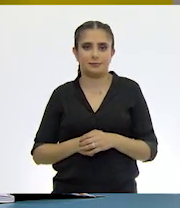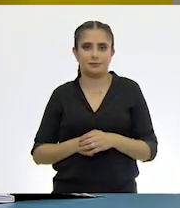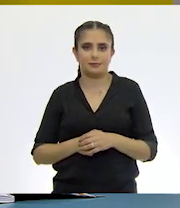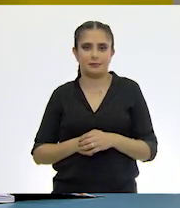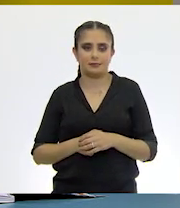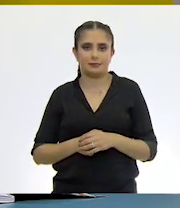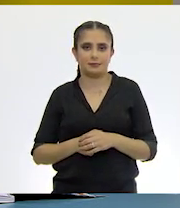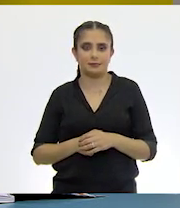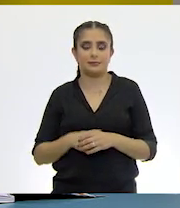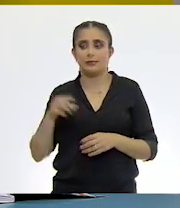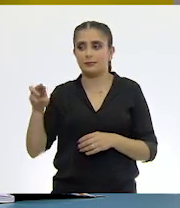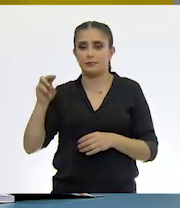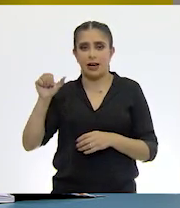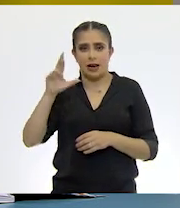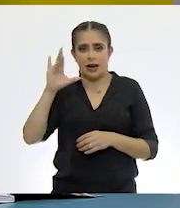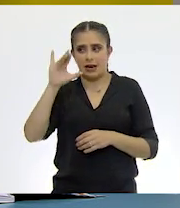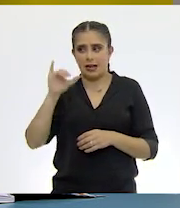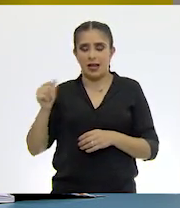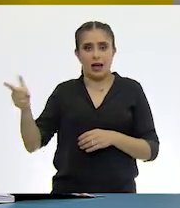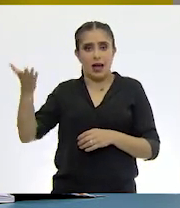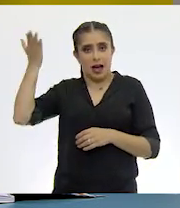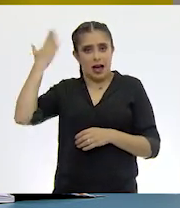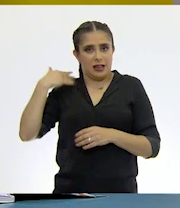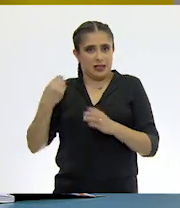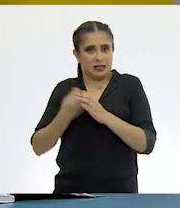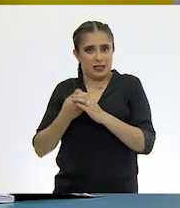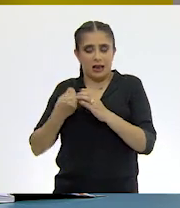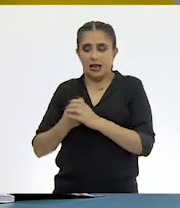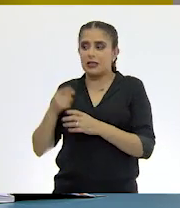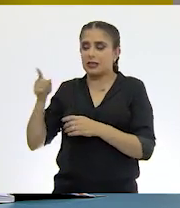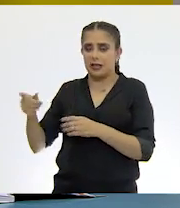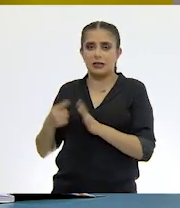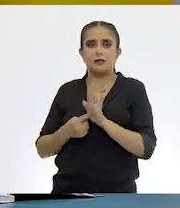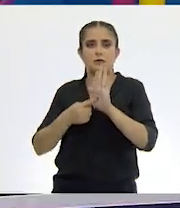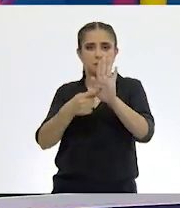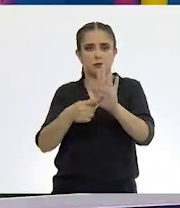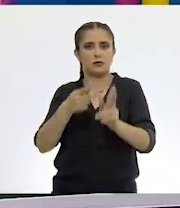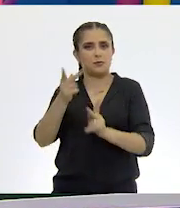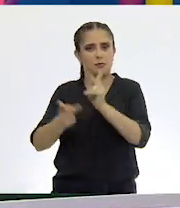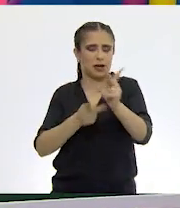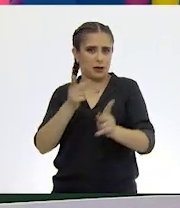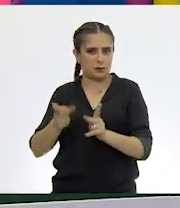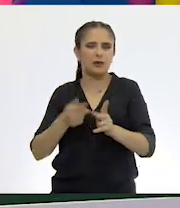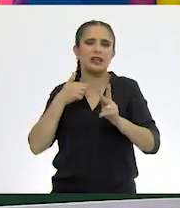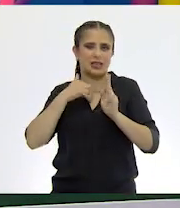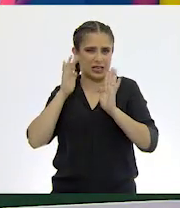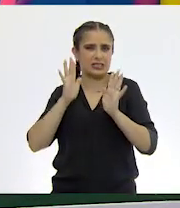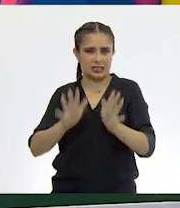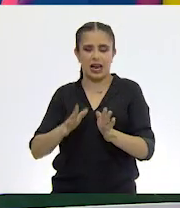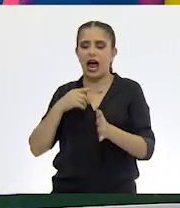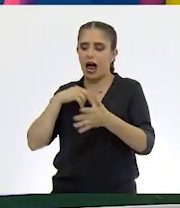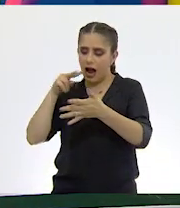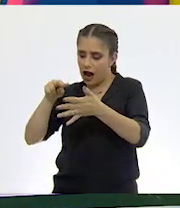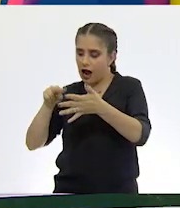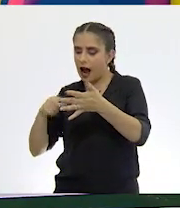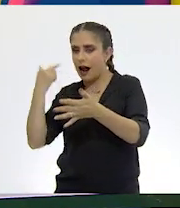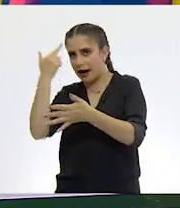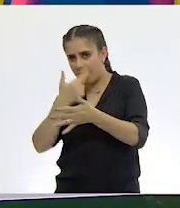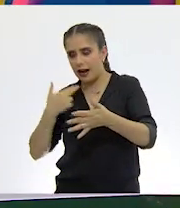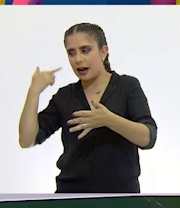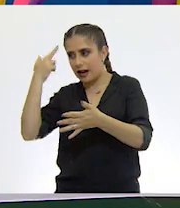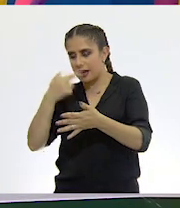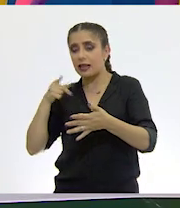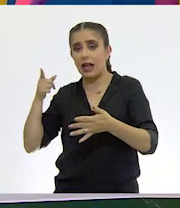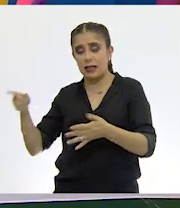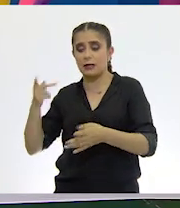eso, María nos mostró la sesión anterior una lista con sus preguntas, las revisamos, vimos precisamente que con ese